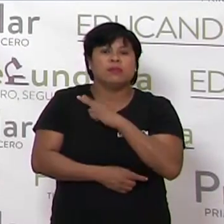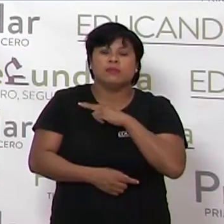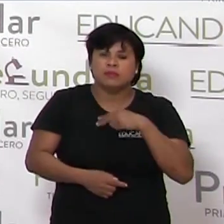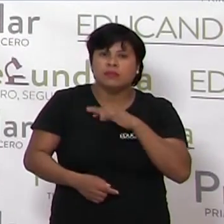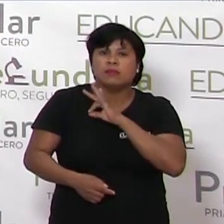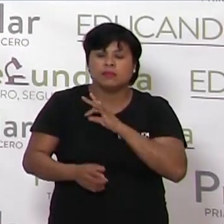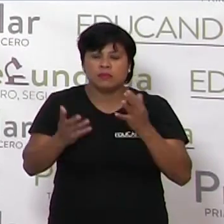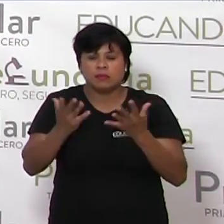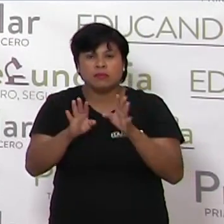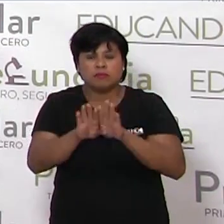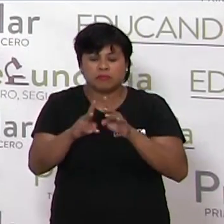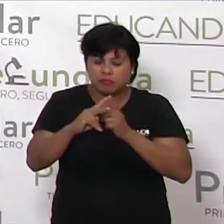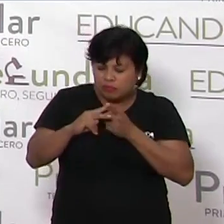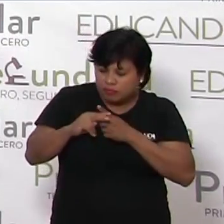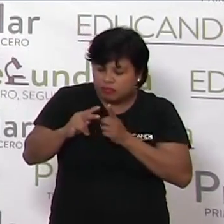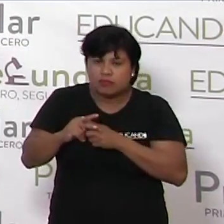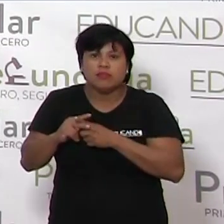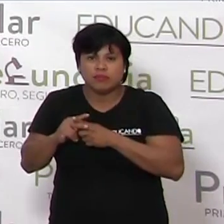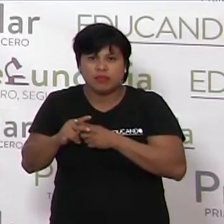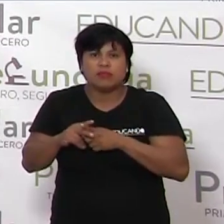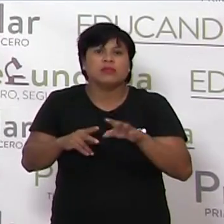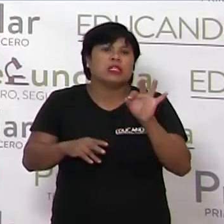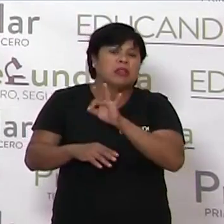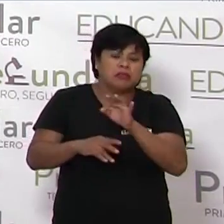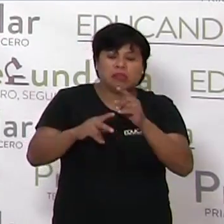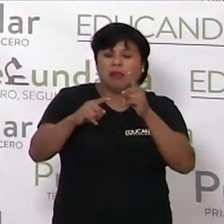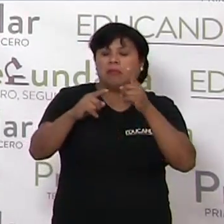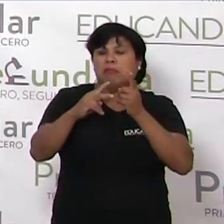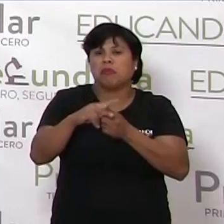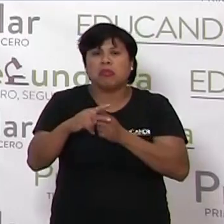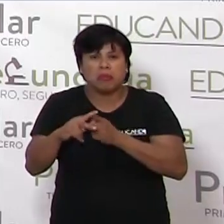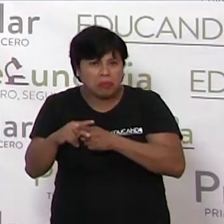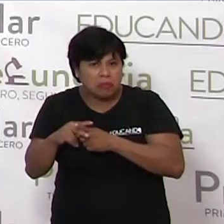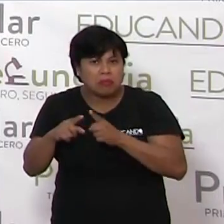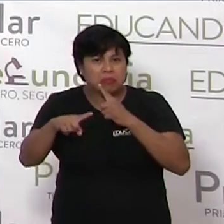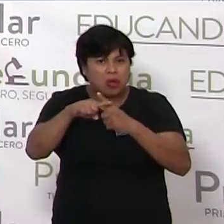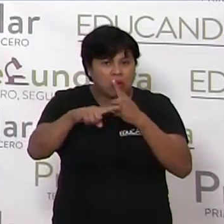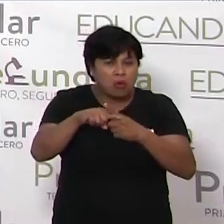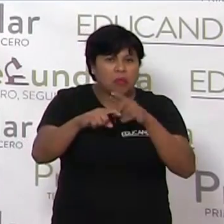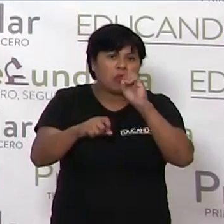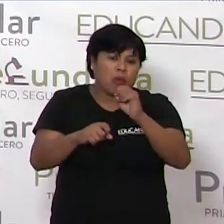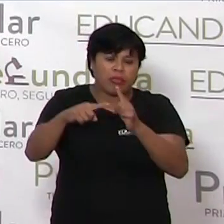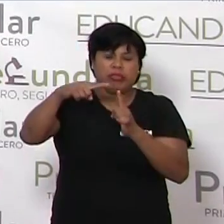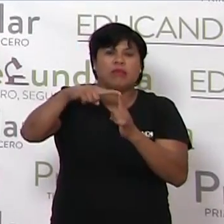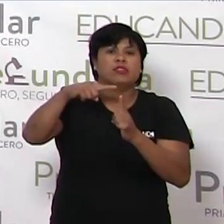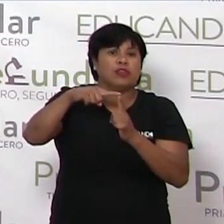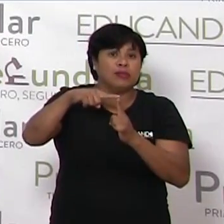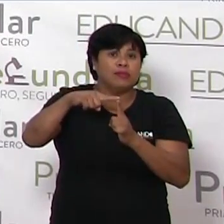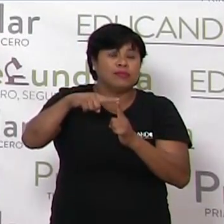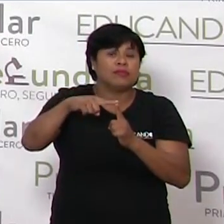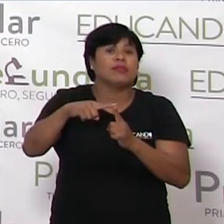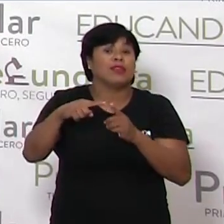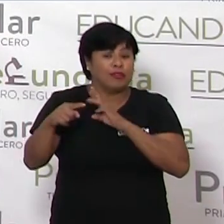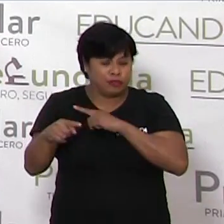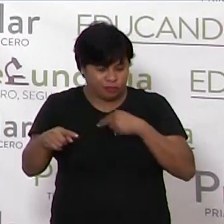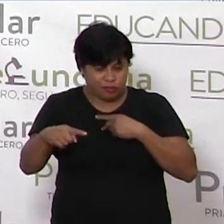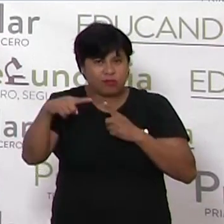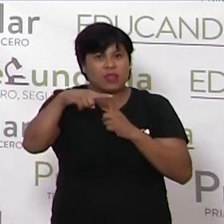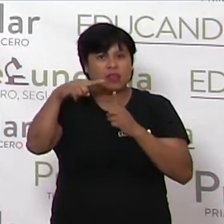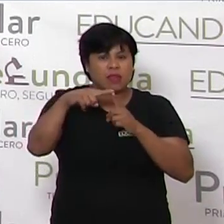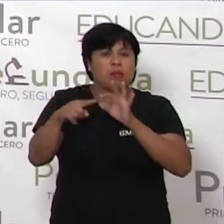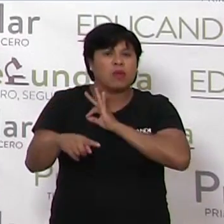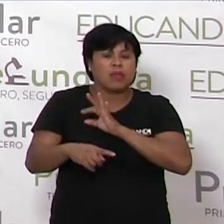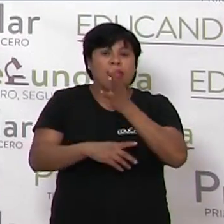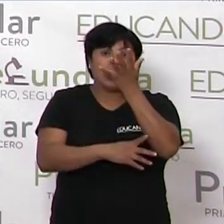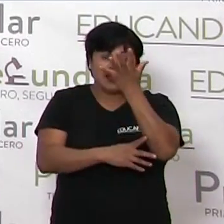Y podemos hacer un cálculo matemático muy simple, ya sea una multiplicación o una división. Si hacemos una división,